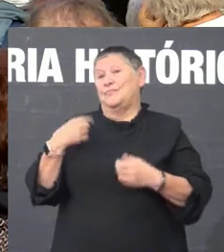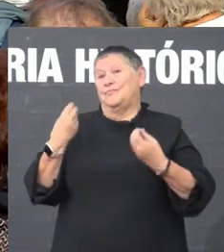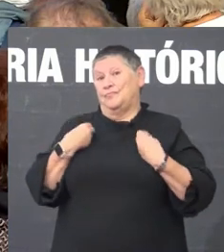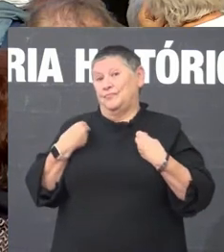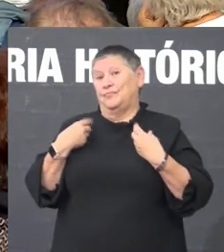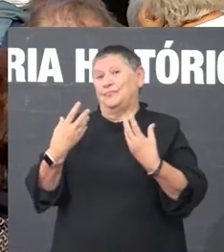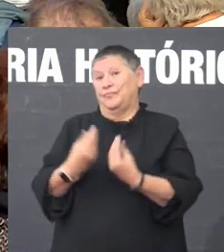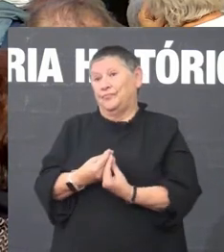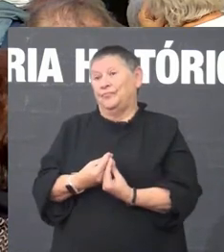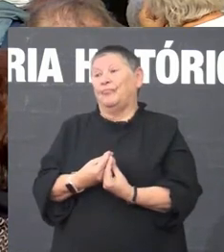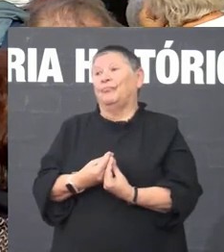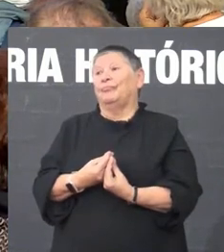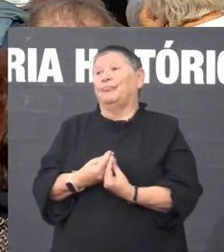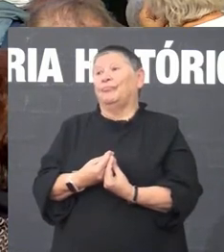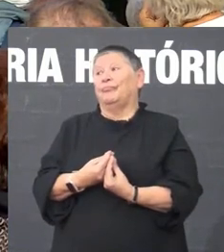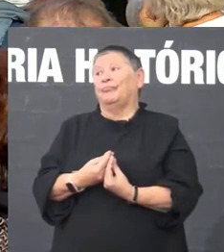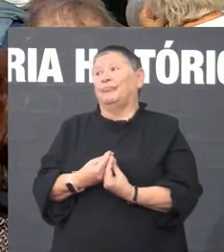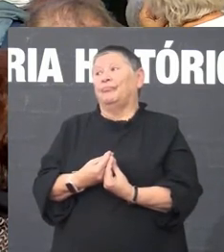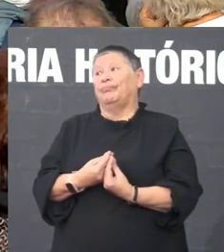que